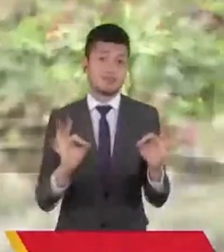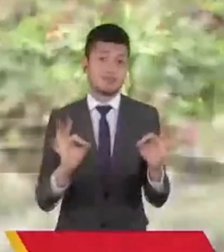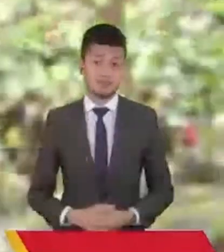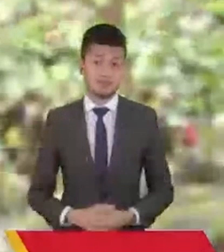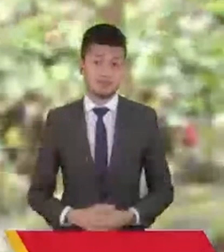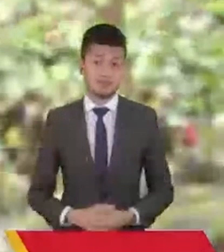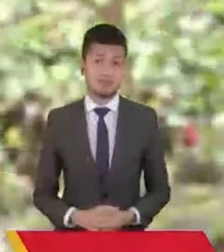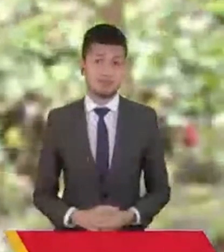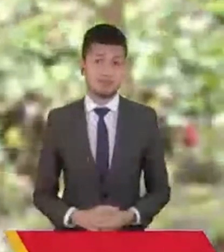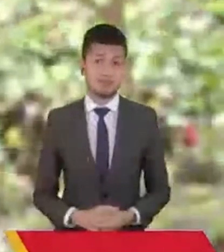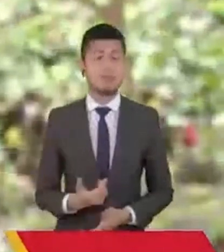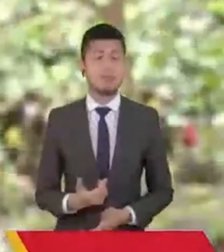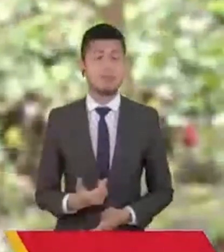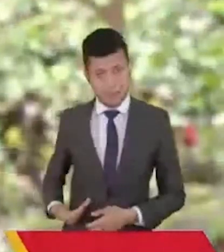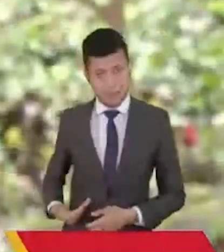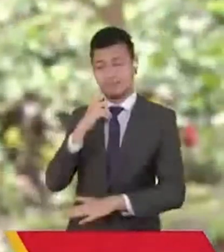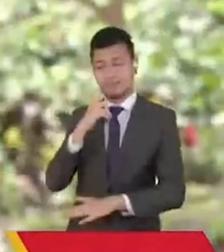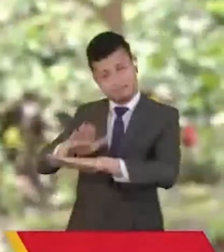Señor presidente,